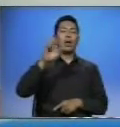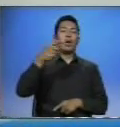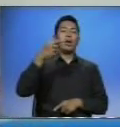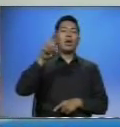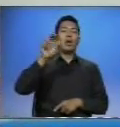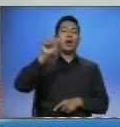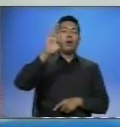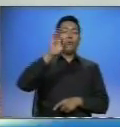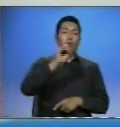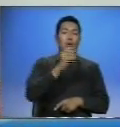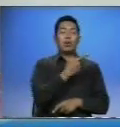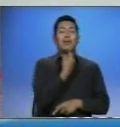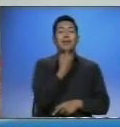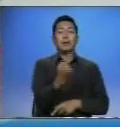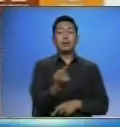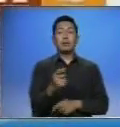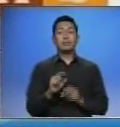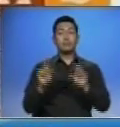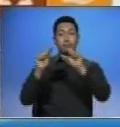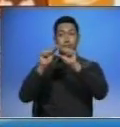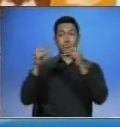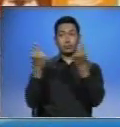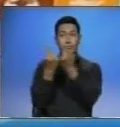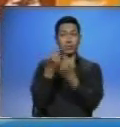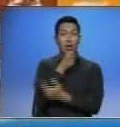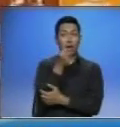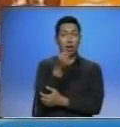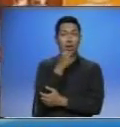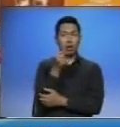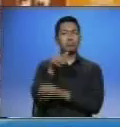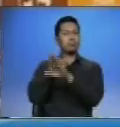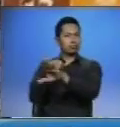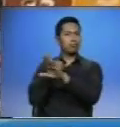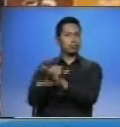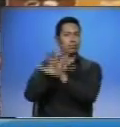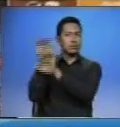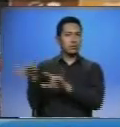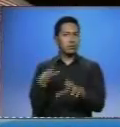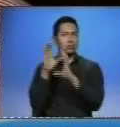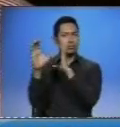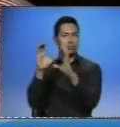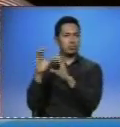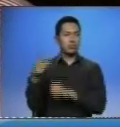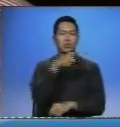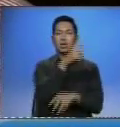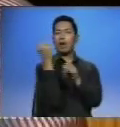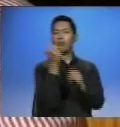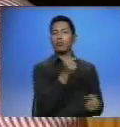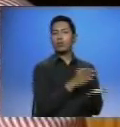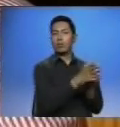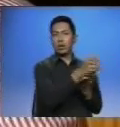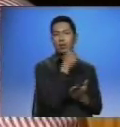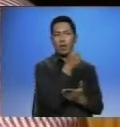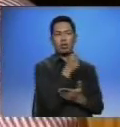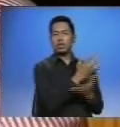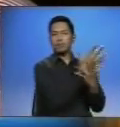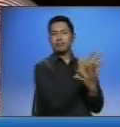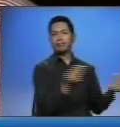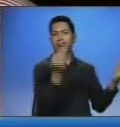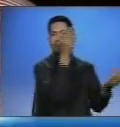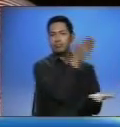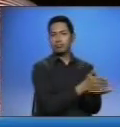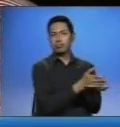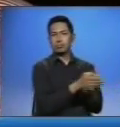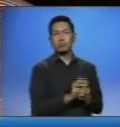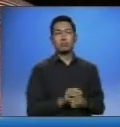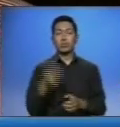gremio respalda a la SECOM dentro del proceso de disolución de Fundamedios. Es legal el comunicado. Nosotros somos